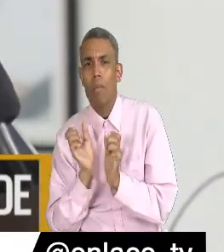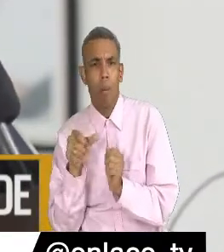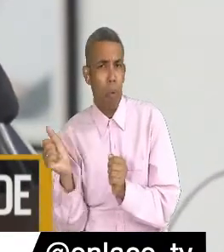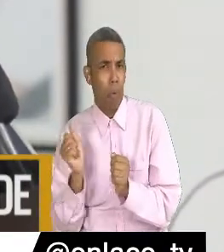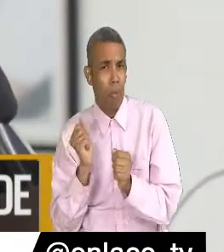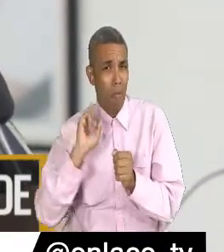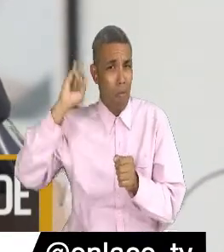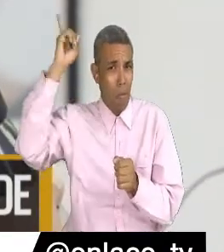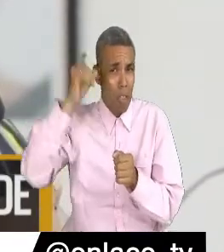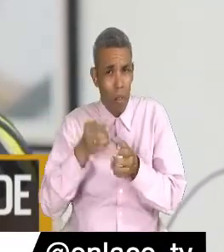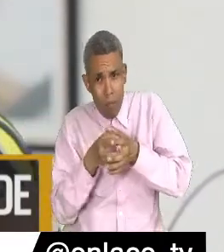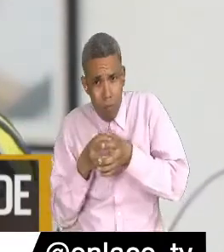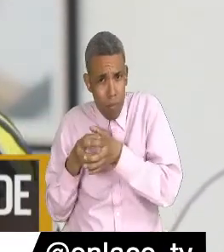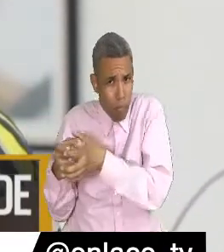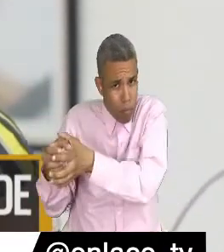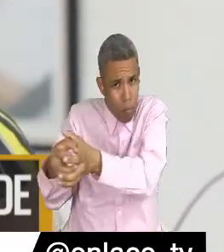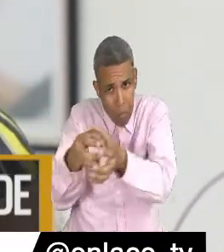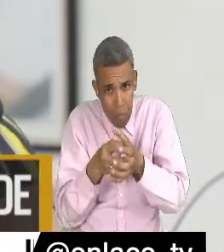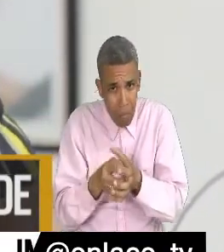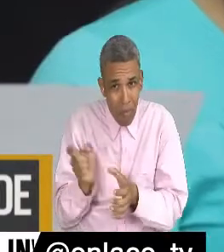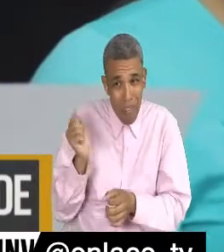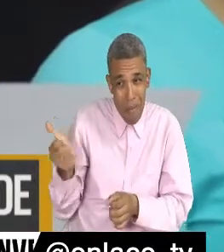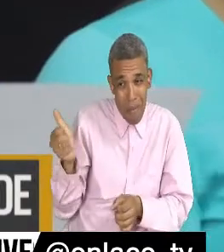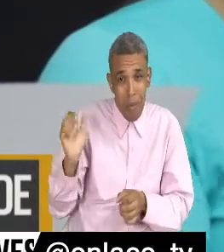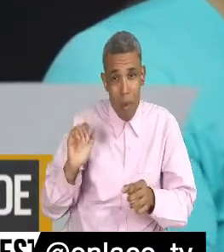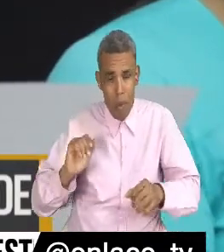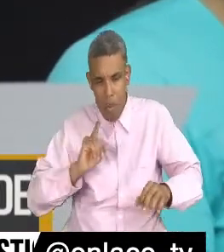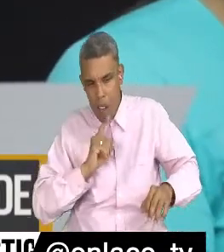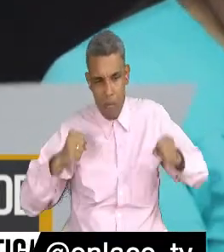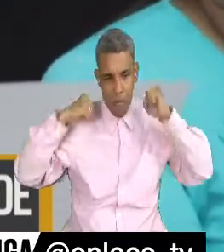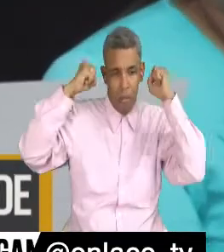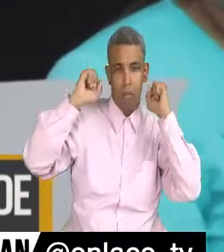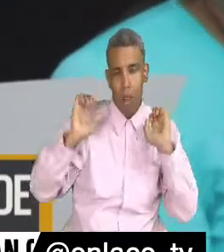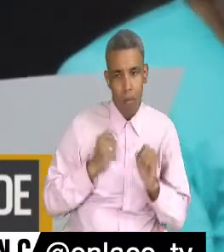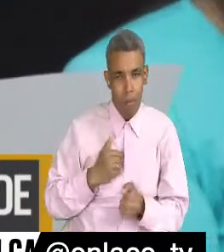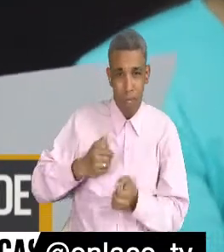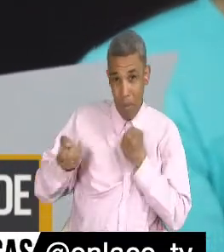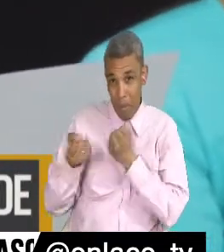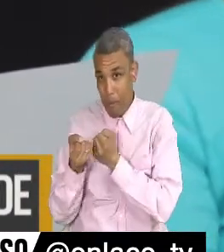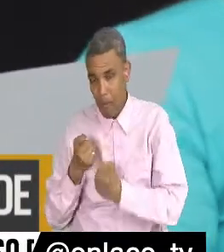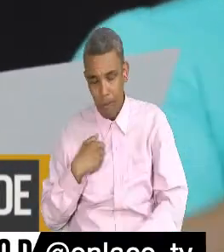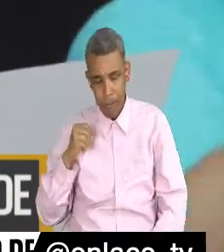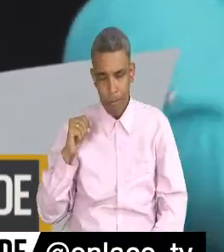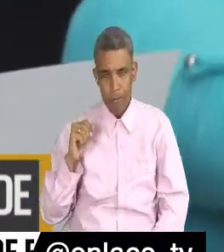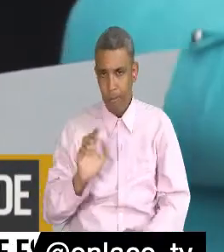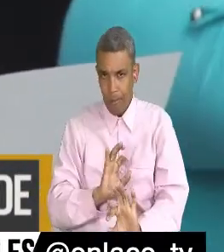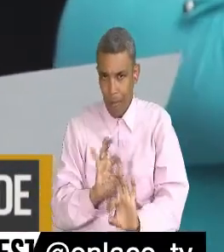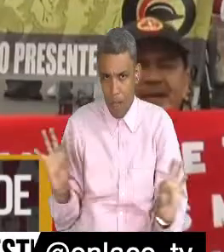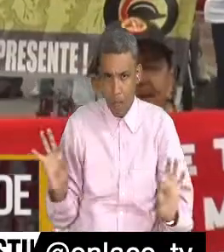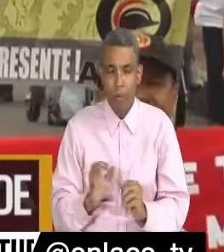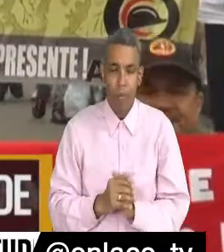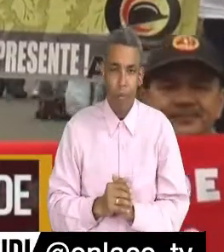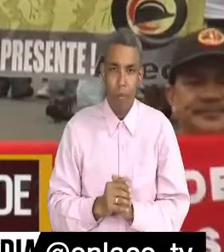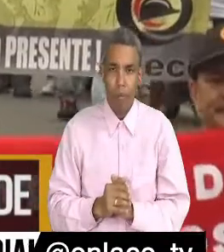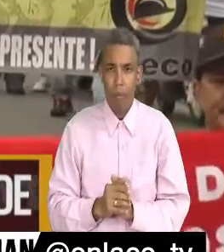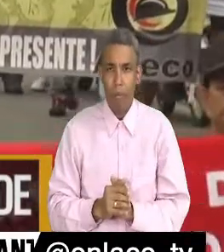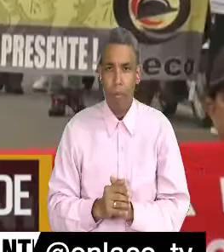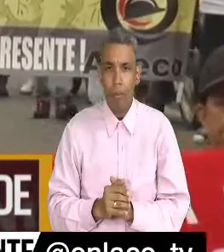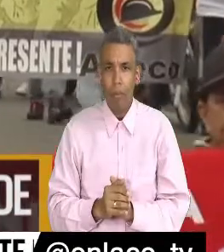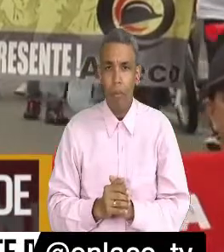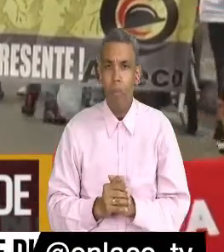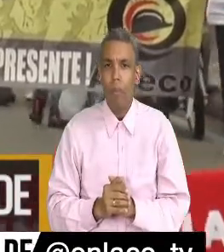siendo organizado por unas organizaciones respetables. El alcalde de la ciudad, Darío Echeverri, reitera que marcha que se convoca para